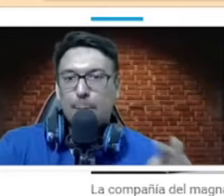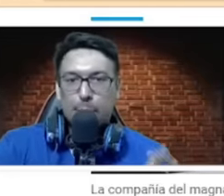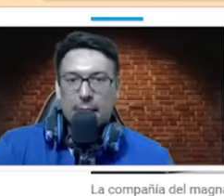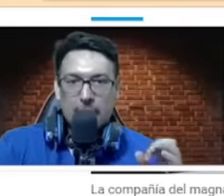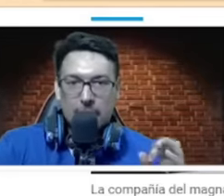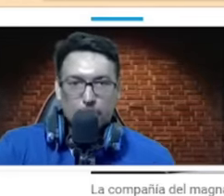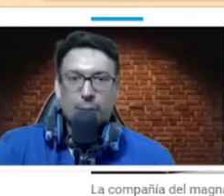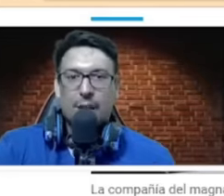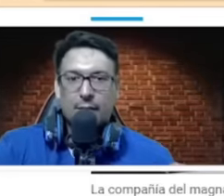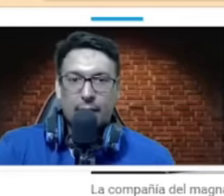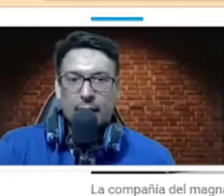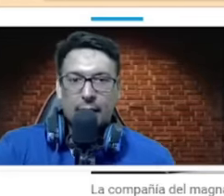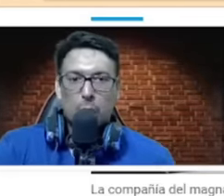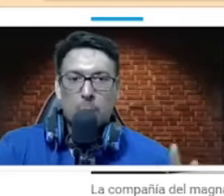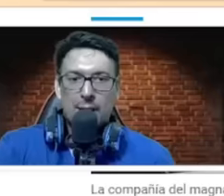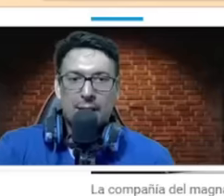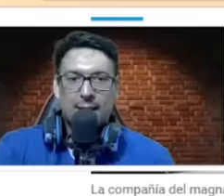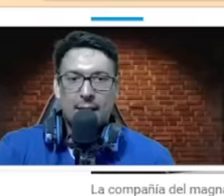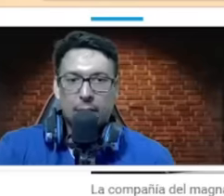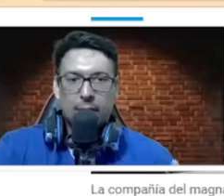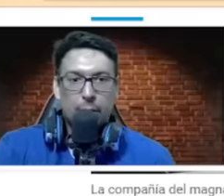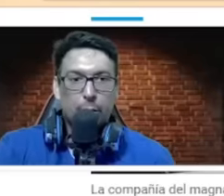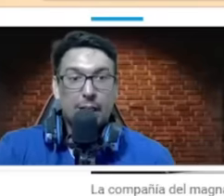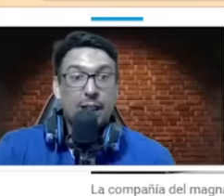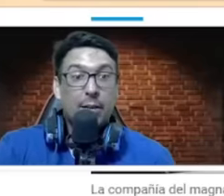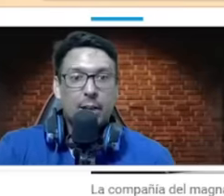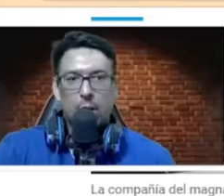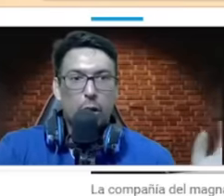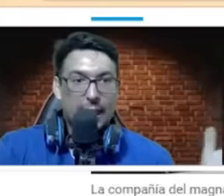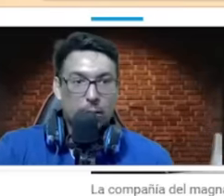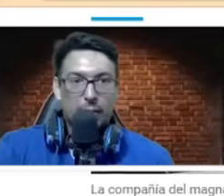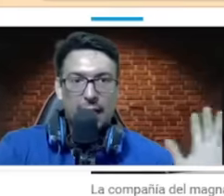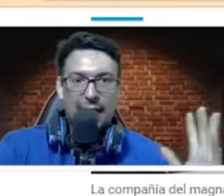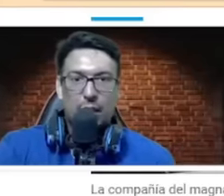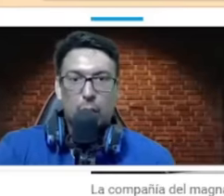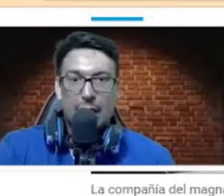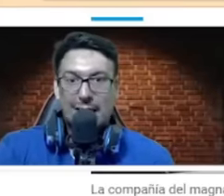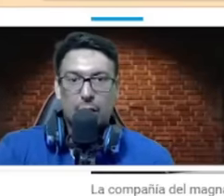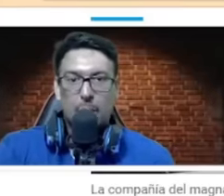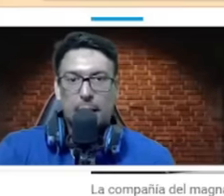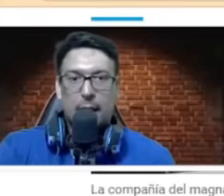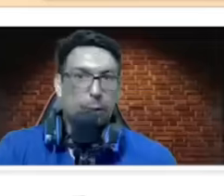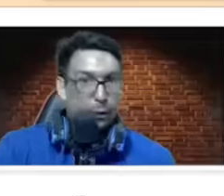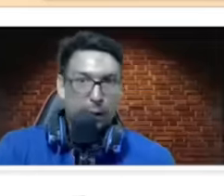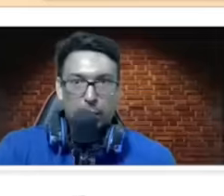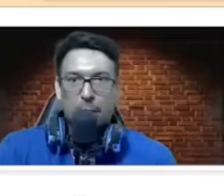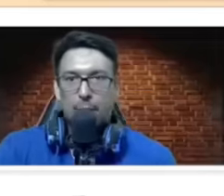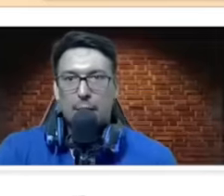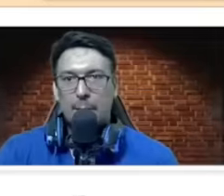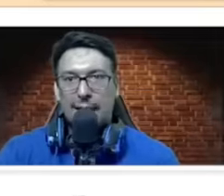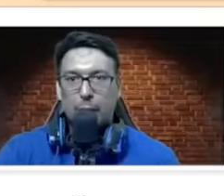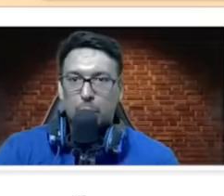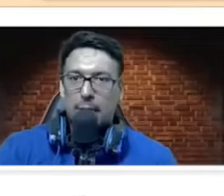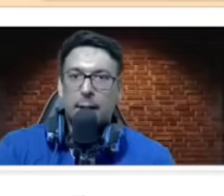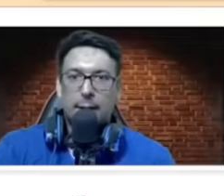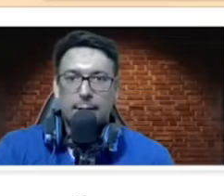espera importar, exportar, fabricar, comercializar, distribuir y vender los vehículos eléctricos en Latinoamérica. Por otro lado, tenemos